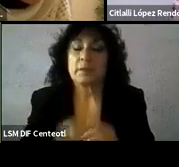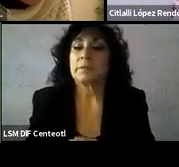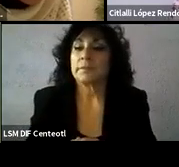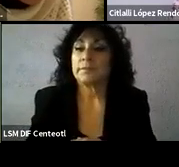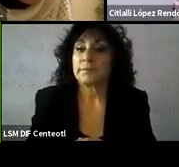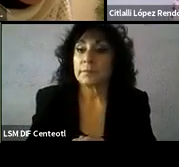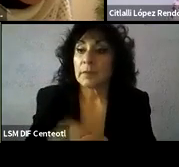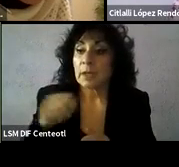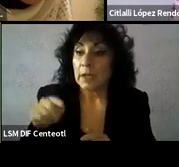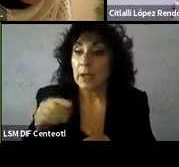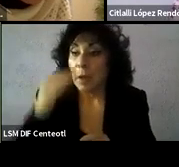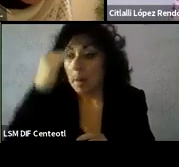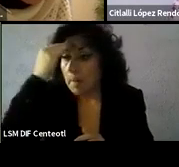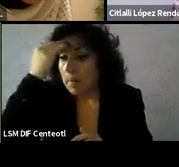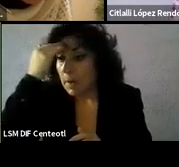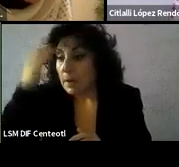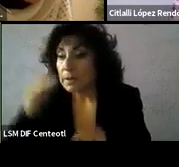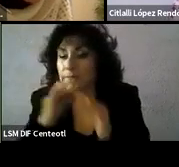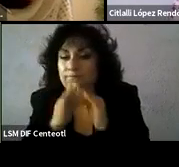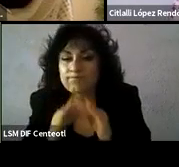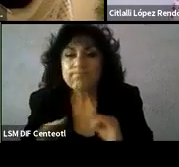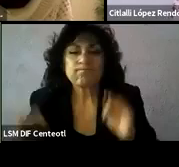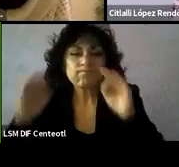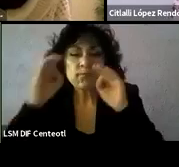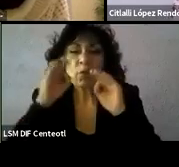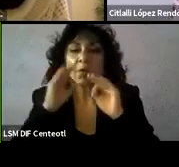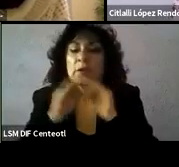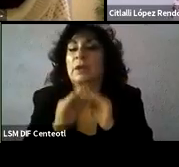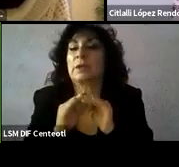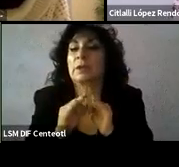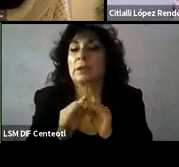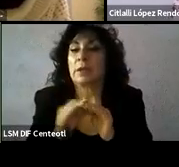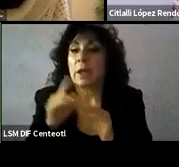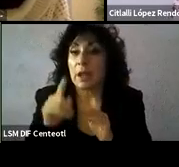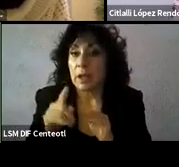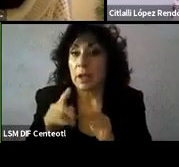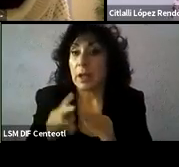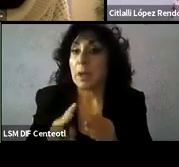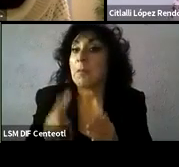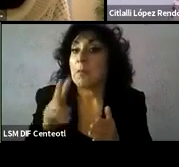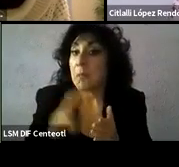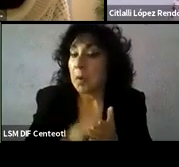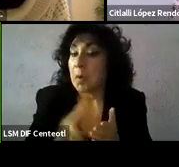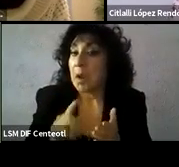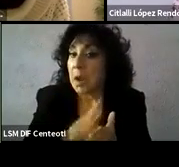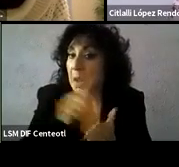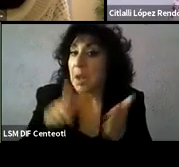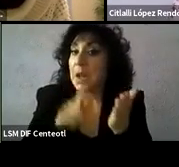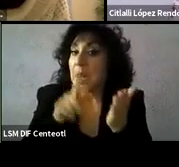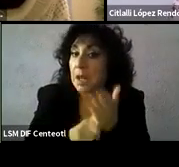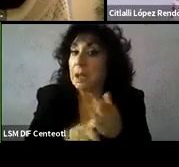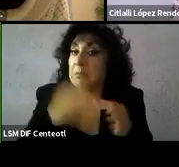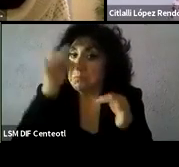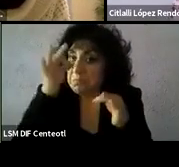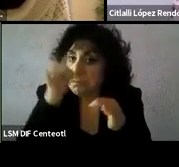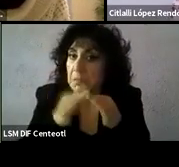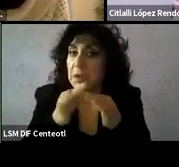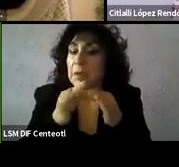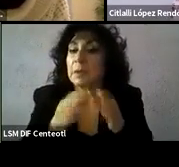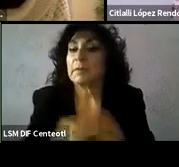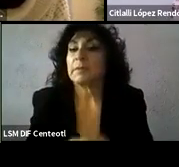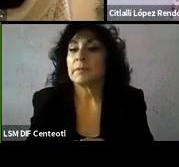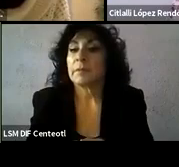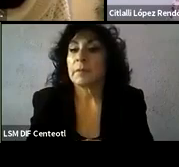que también es importante en que se vaya, pues ahora sí, cumpliendo el mandato de la ley, ¿no? Pero con un sentido